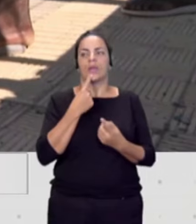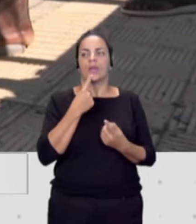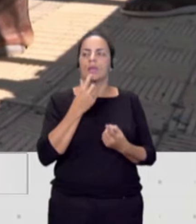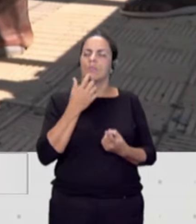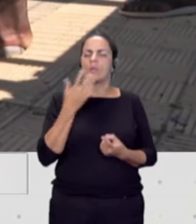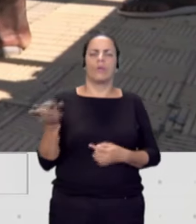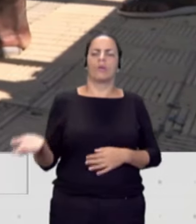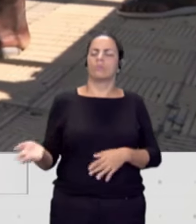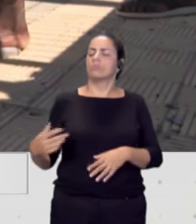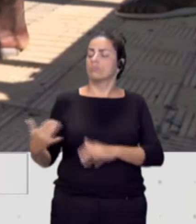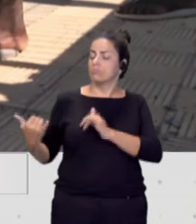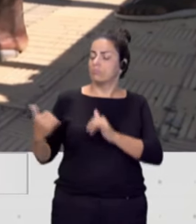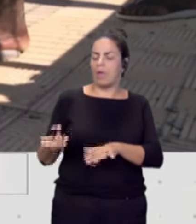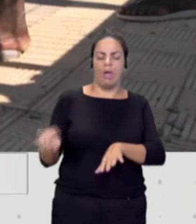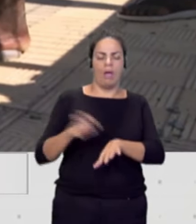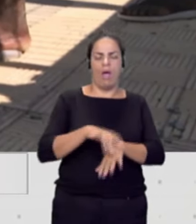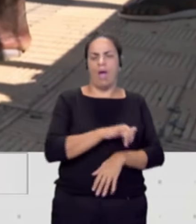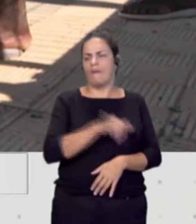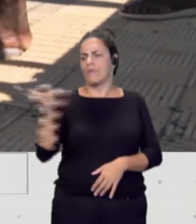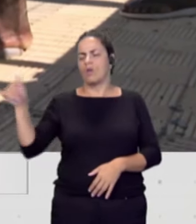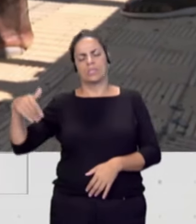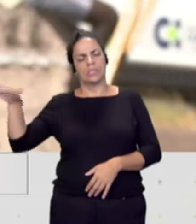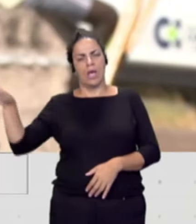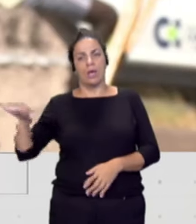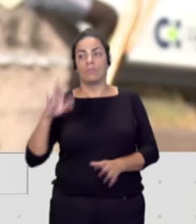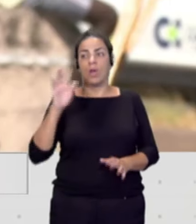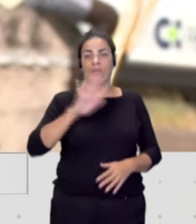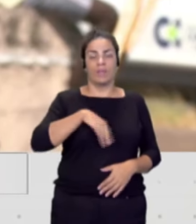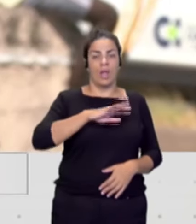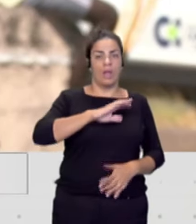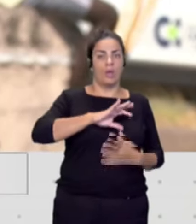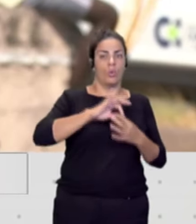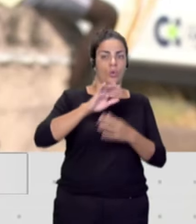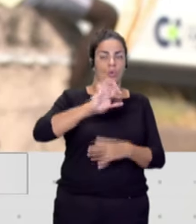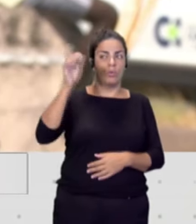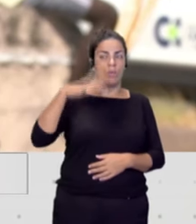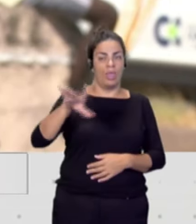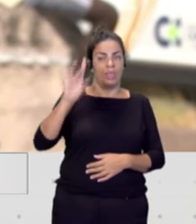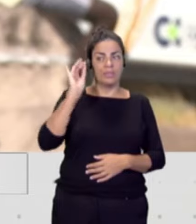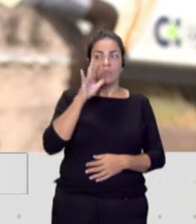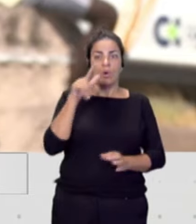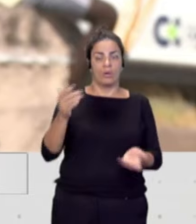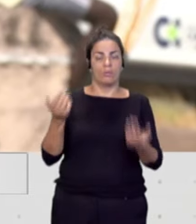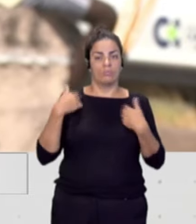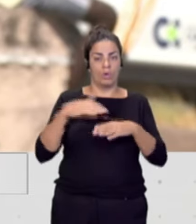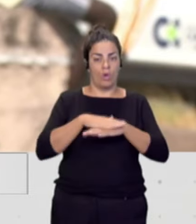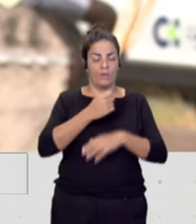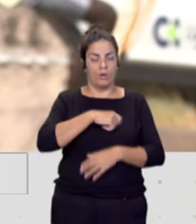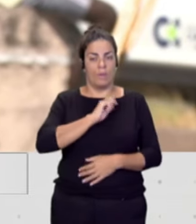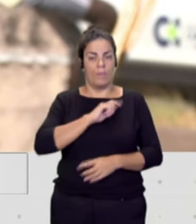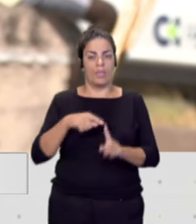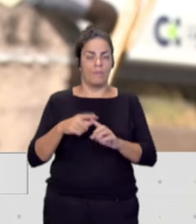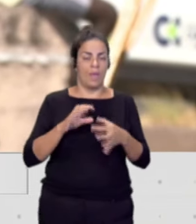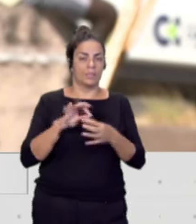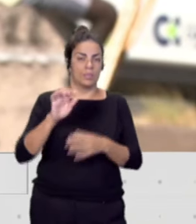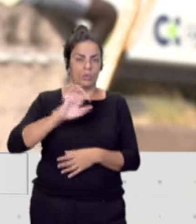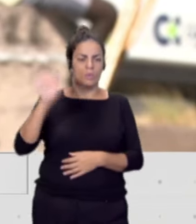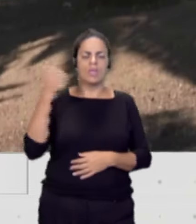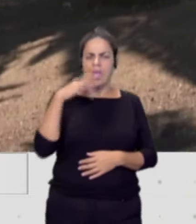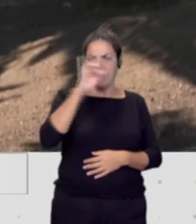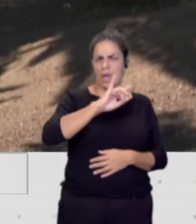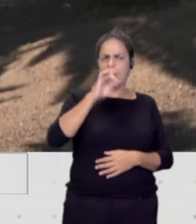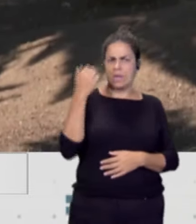fuera, ¿no? Pero bueno, la Unión Europea es quien tiene la decisión, porque claro, es que es una responsabilidad del gobierno de España y de la Unión Europea. De hecho, Canarias lo lleva insistiendo mucho tiempo, y